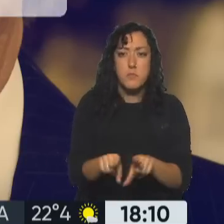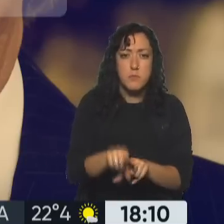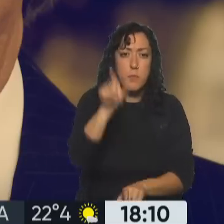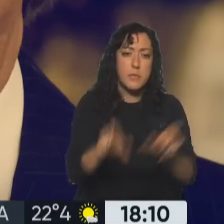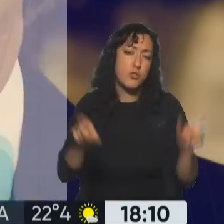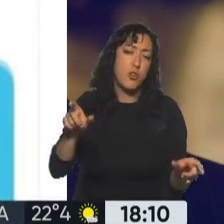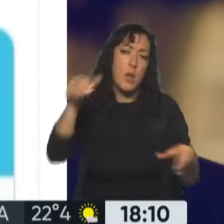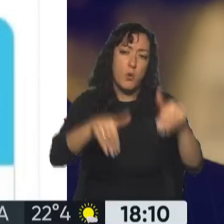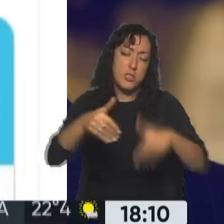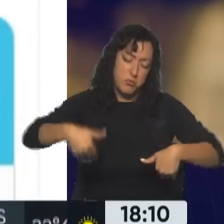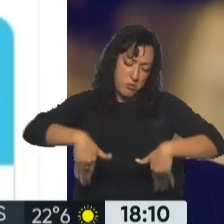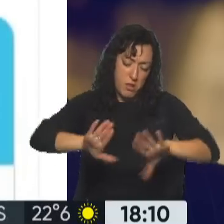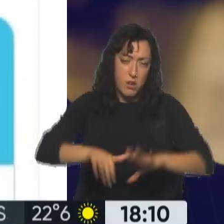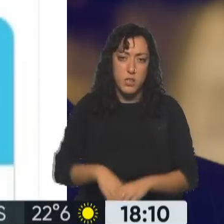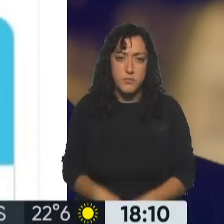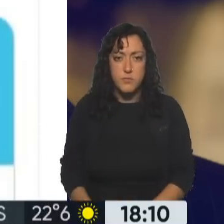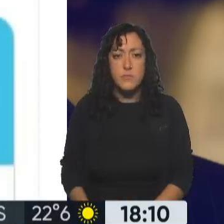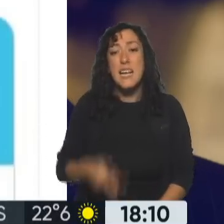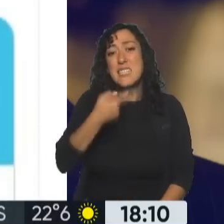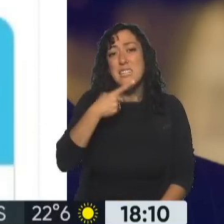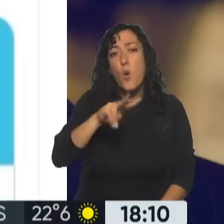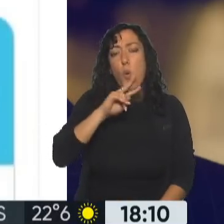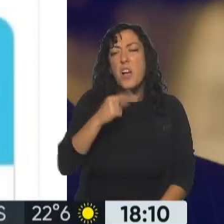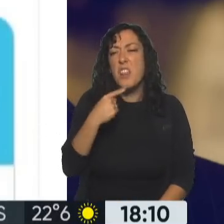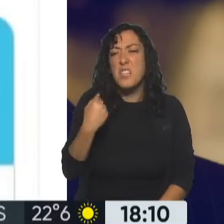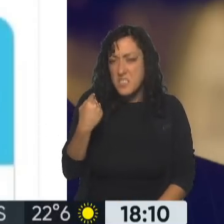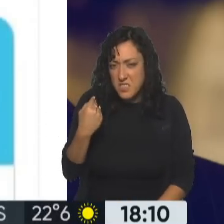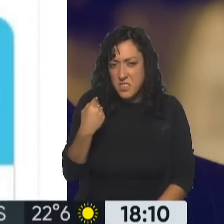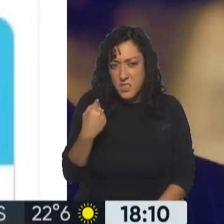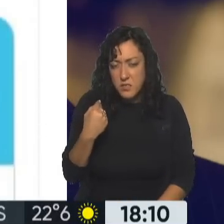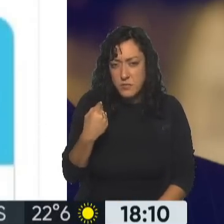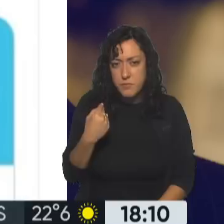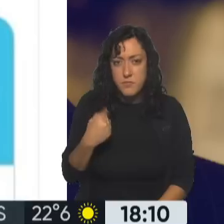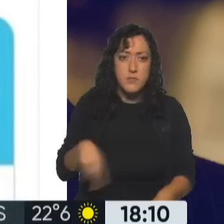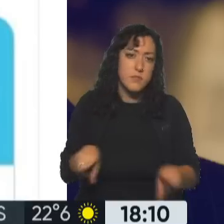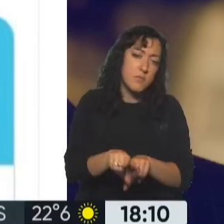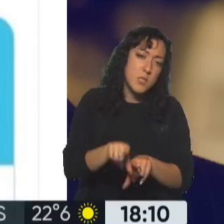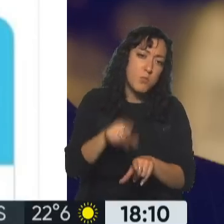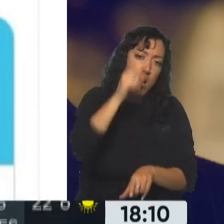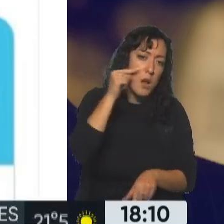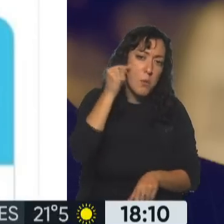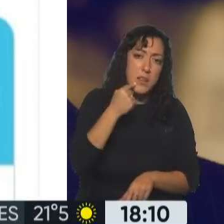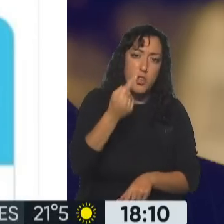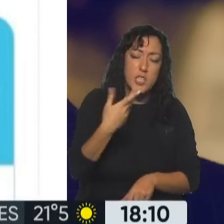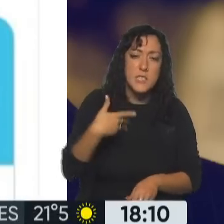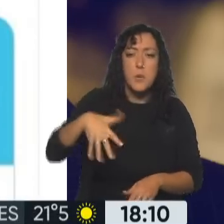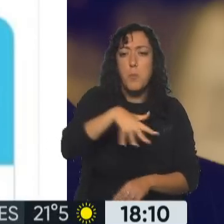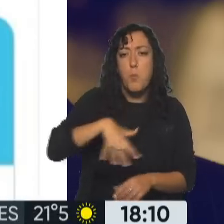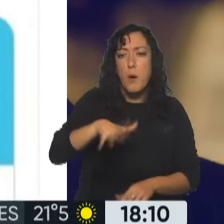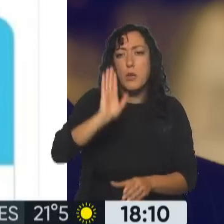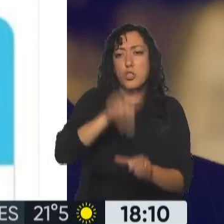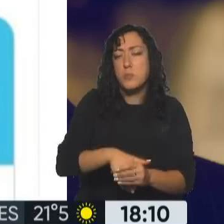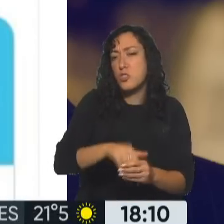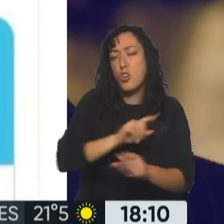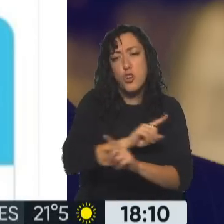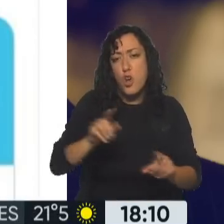votar. ¿Qué dice San Juan? Bueno, reitera don Alberto que es el pueblo el que debe elegir sin intromisiones de ningún